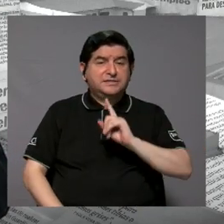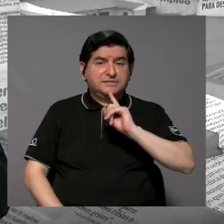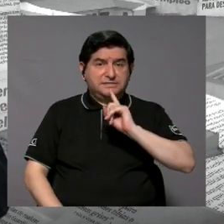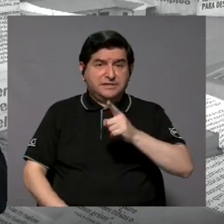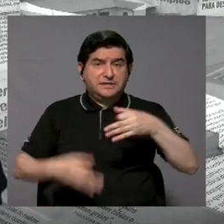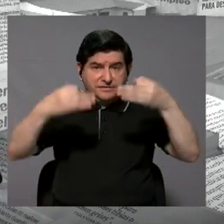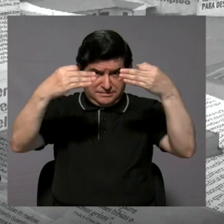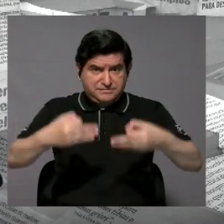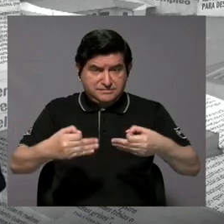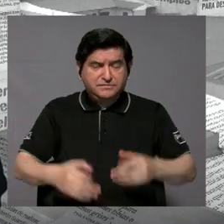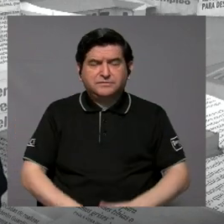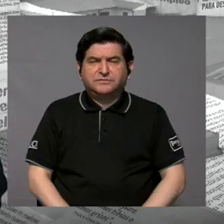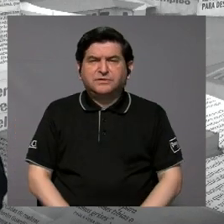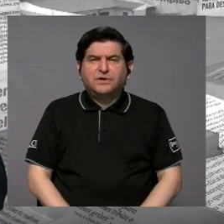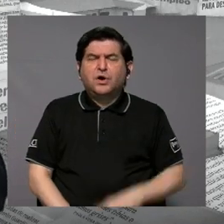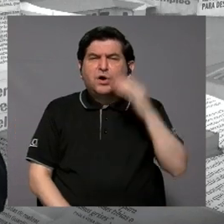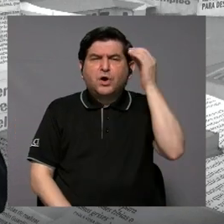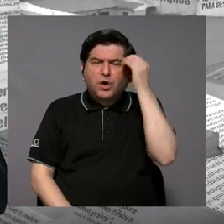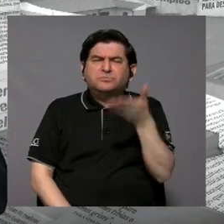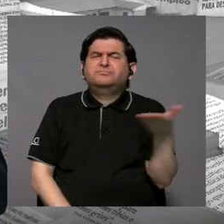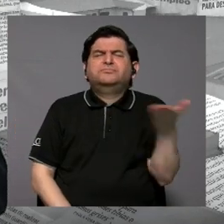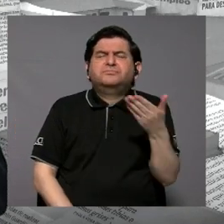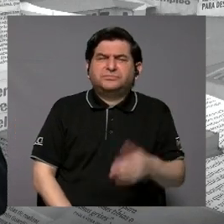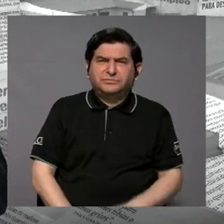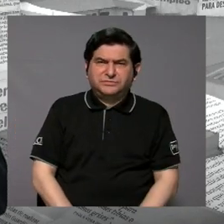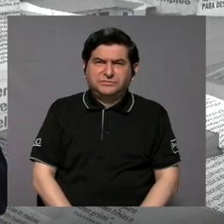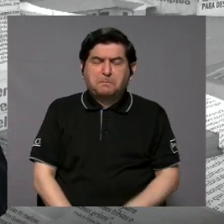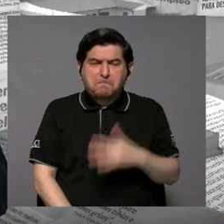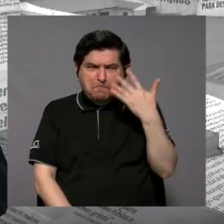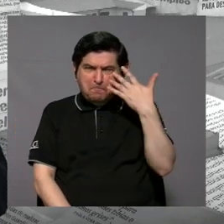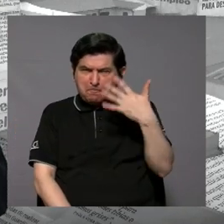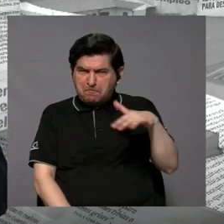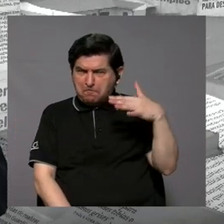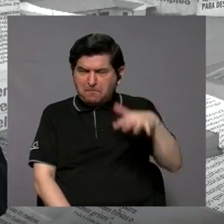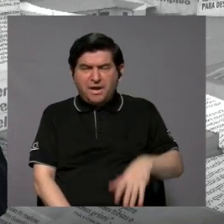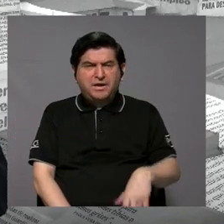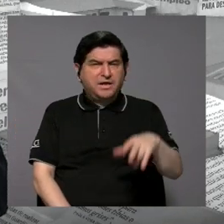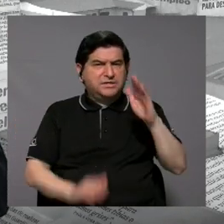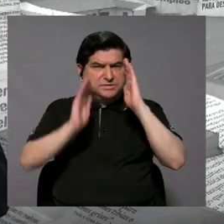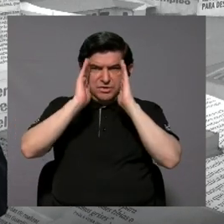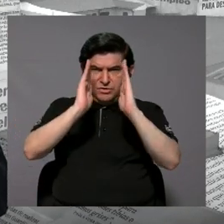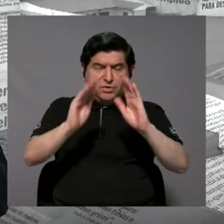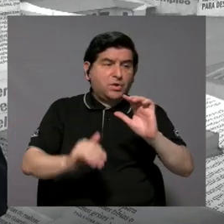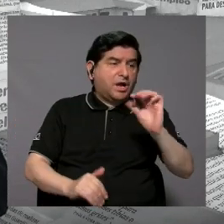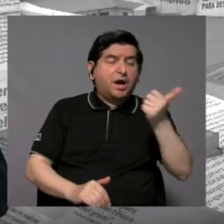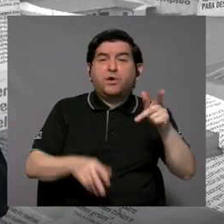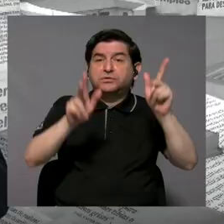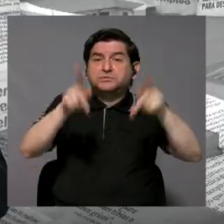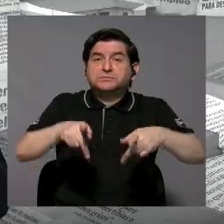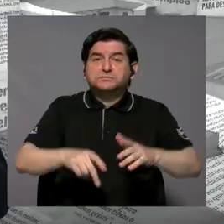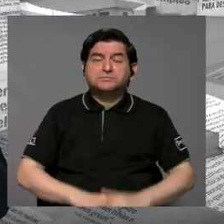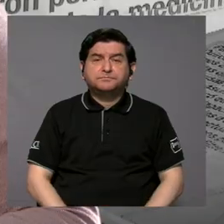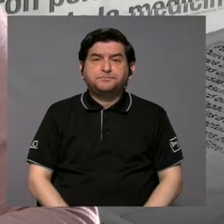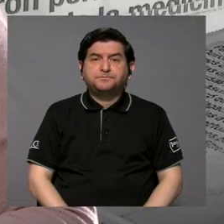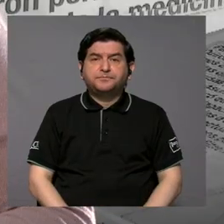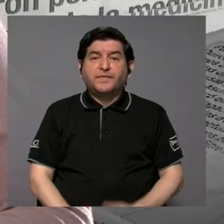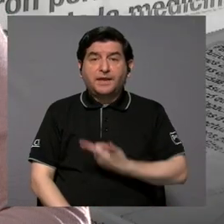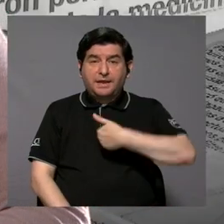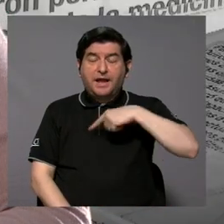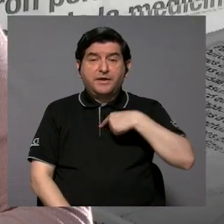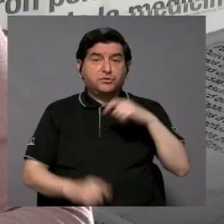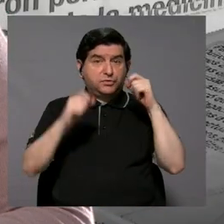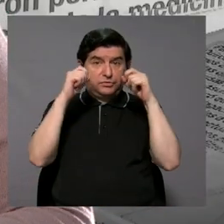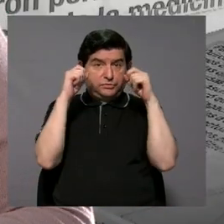Uh-huh. ¿Qué opinan ustedes? El que pareciera que no se está escuchando otras voces. Sí, lo que